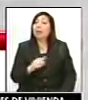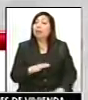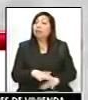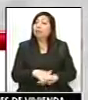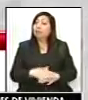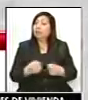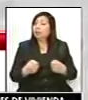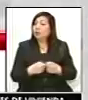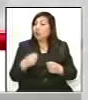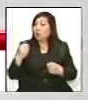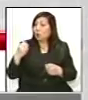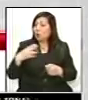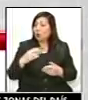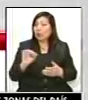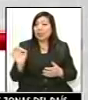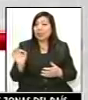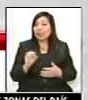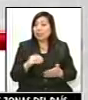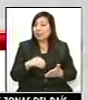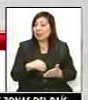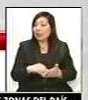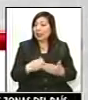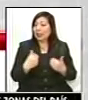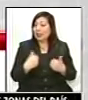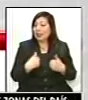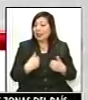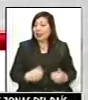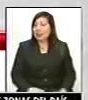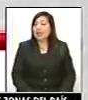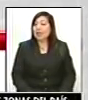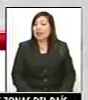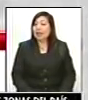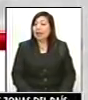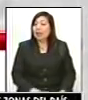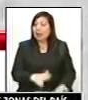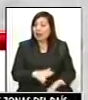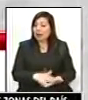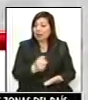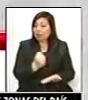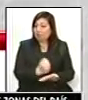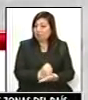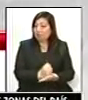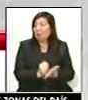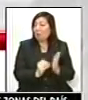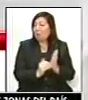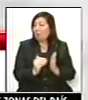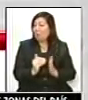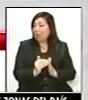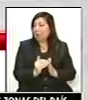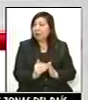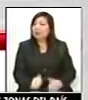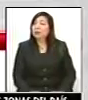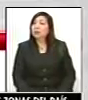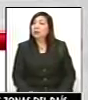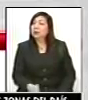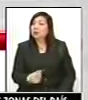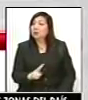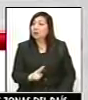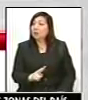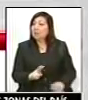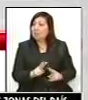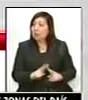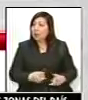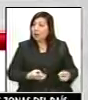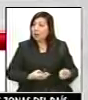suministro de electricidad sin el sustento correspondiente. Aprobación de un precio máximo de adjudicación superior al valor